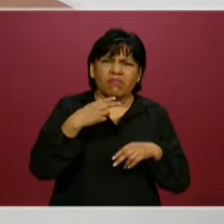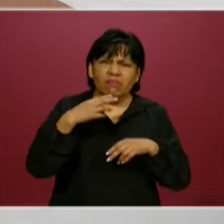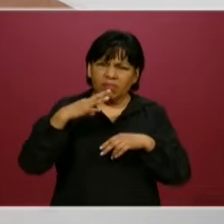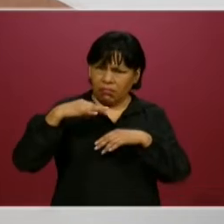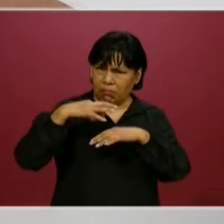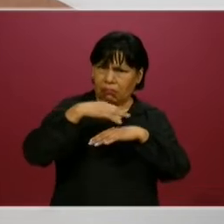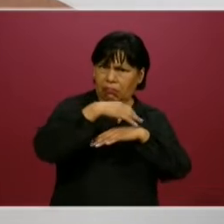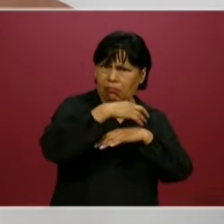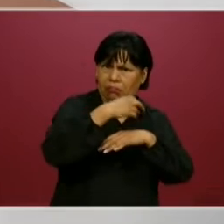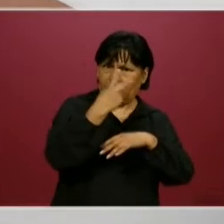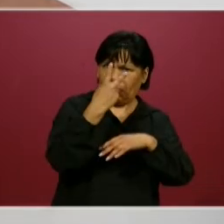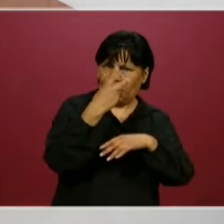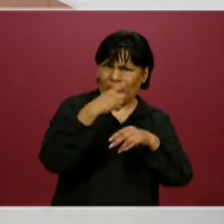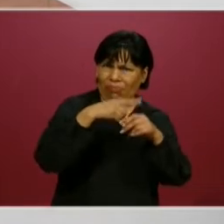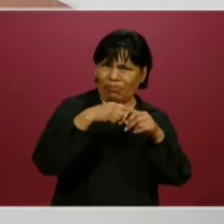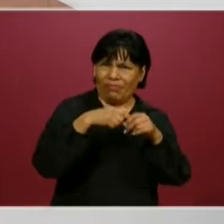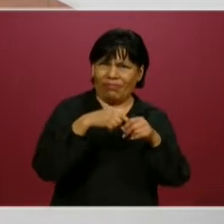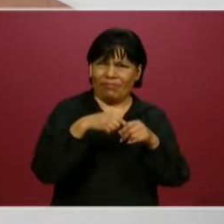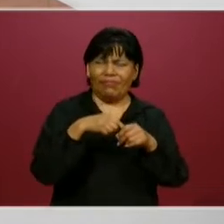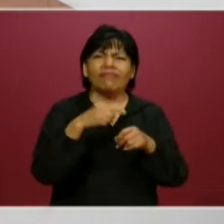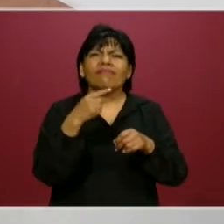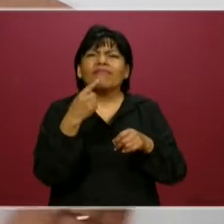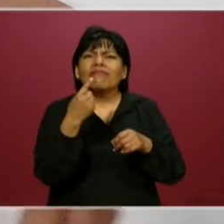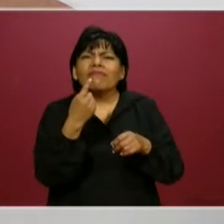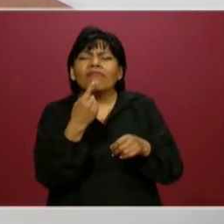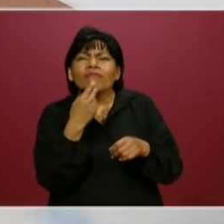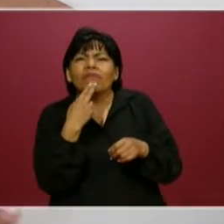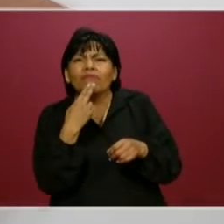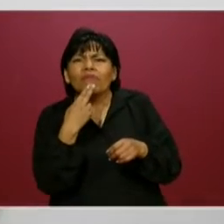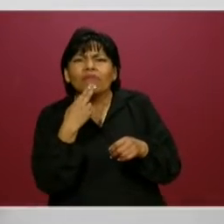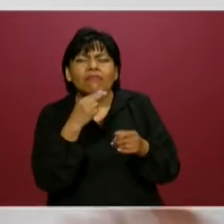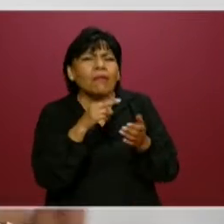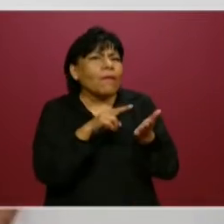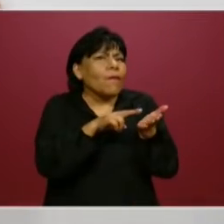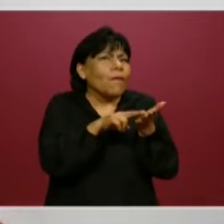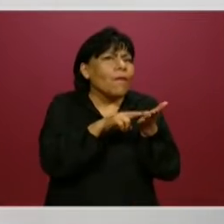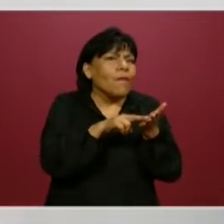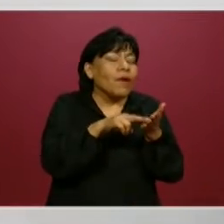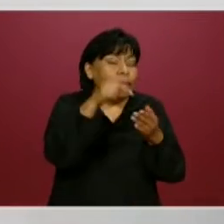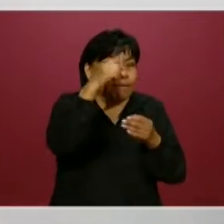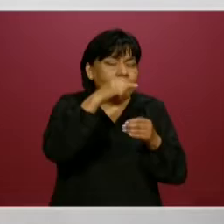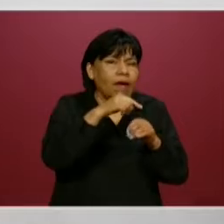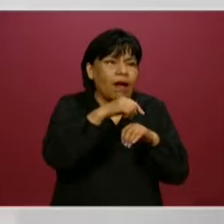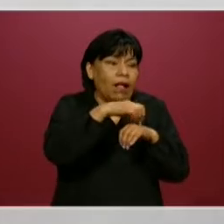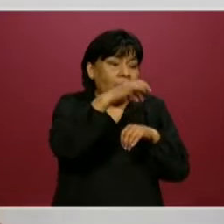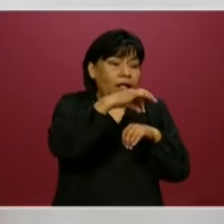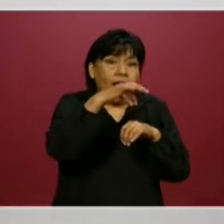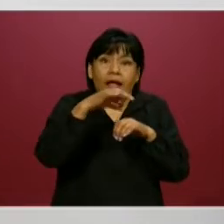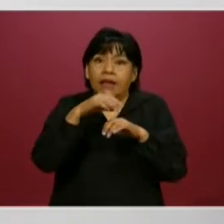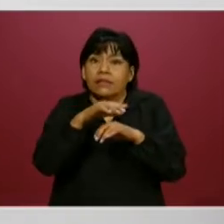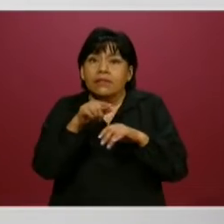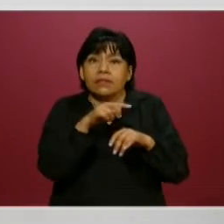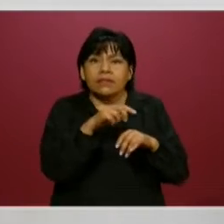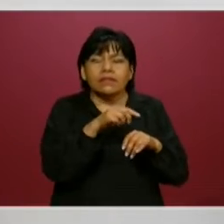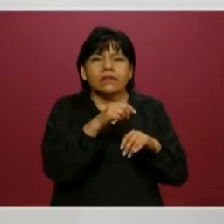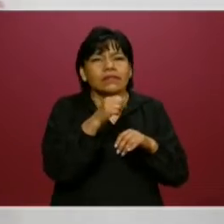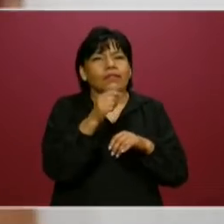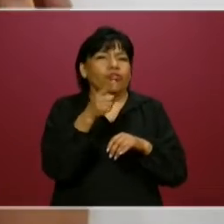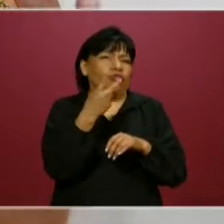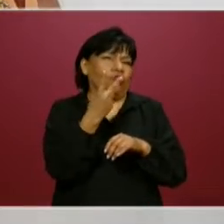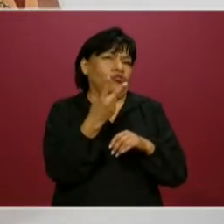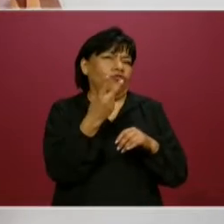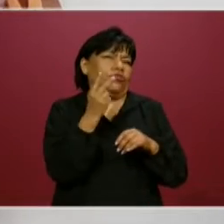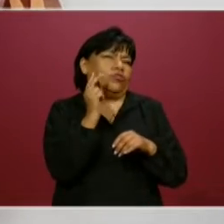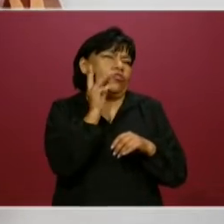colores vamos a utilizar las negras y para nuestro grito las anaranjadas y las amarillas